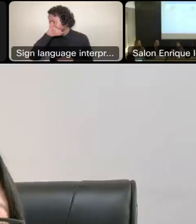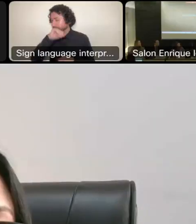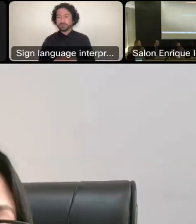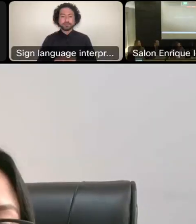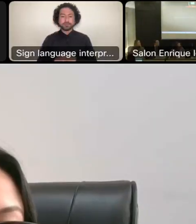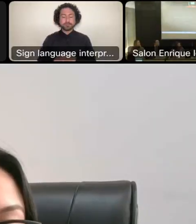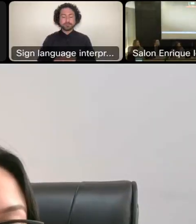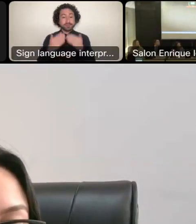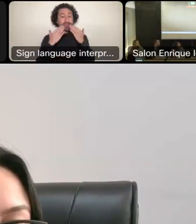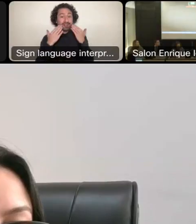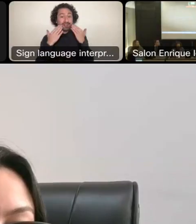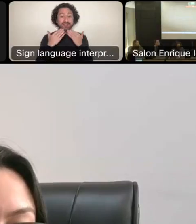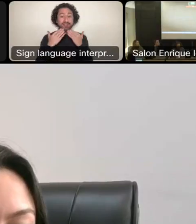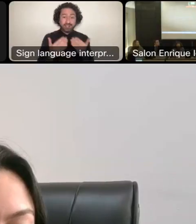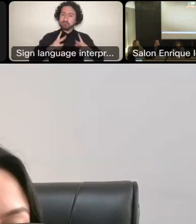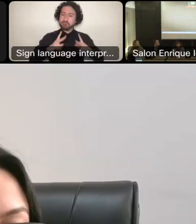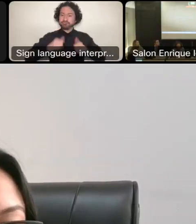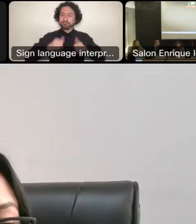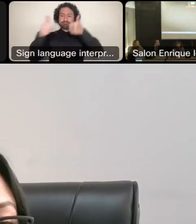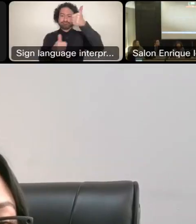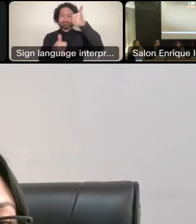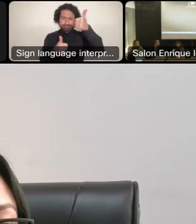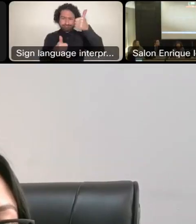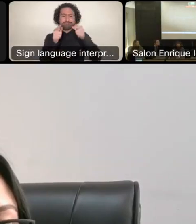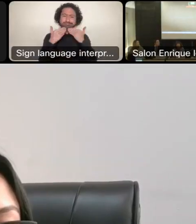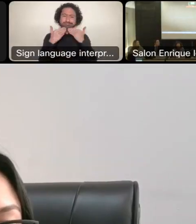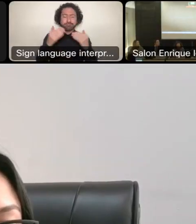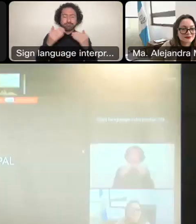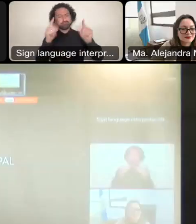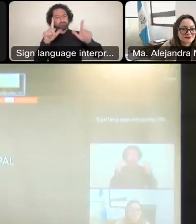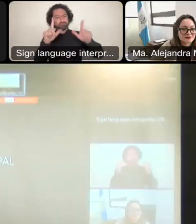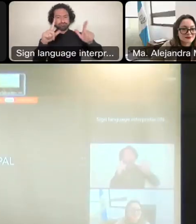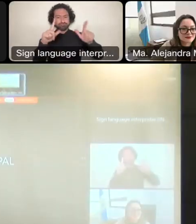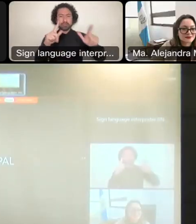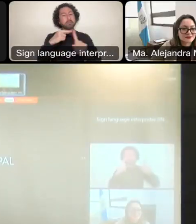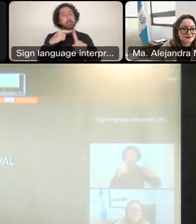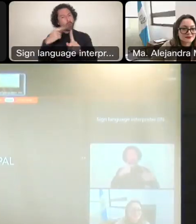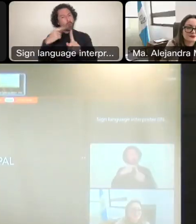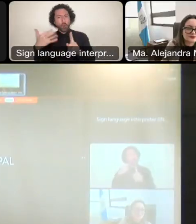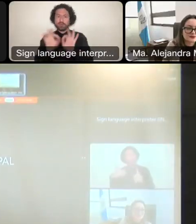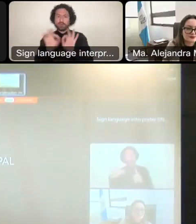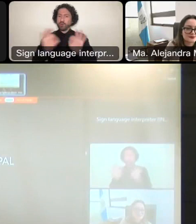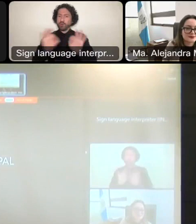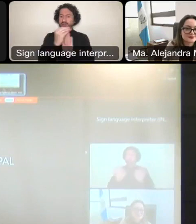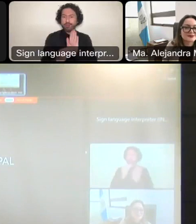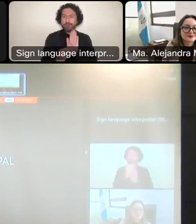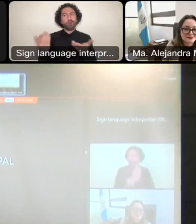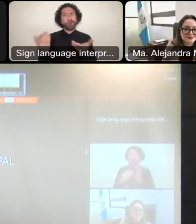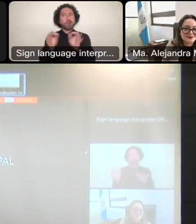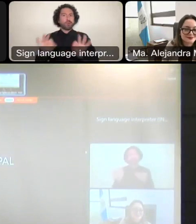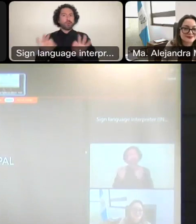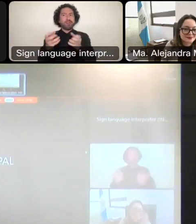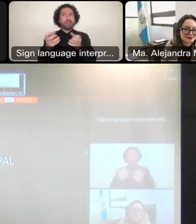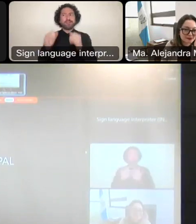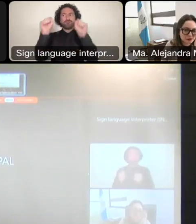Muchas gracias, viceministra, por su presentación y también por destacar el tema de los datos y la importancia de contar con sistemas interoperables que